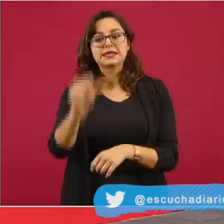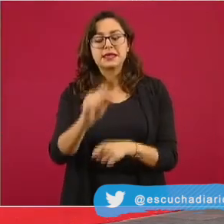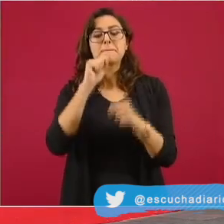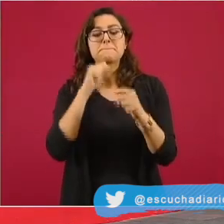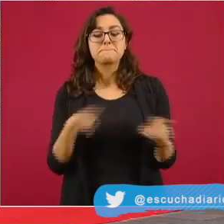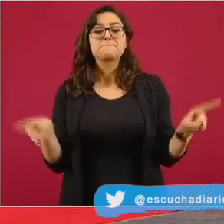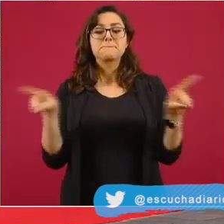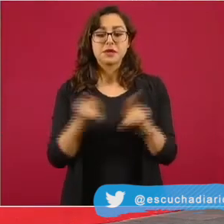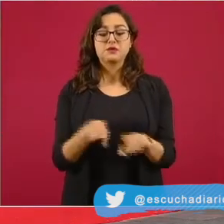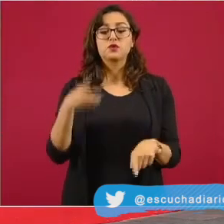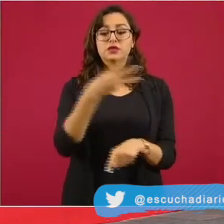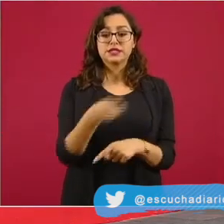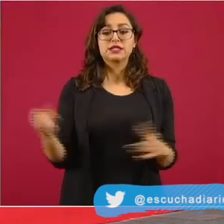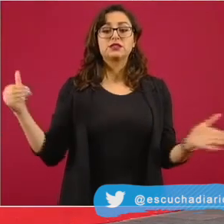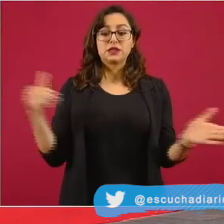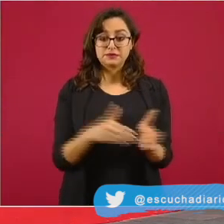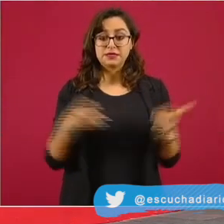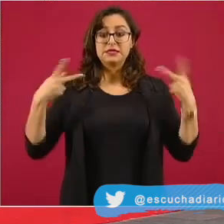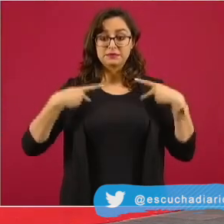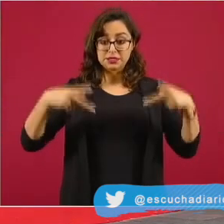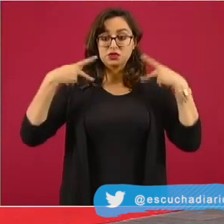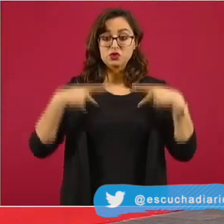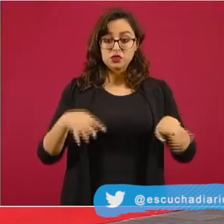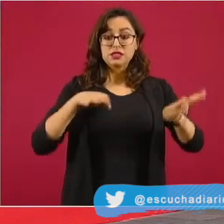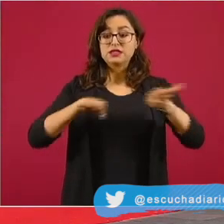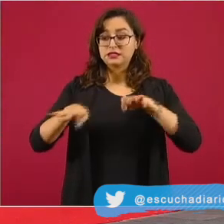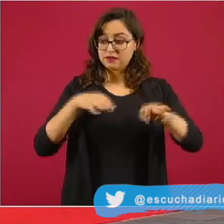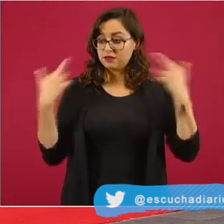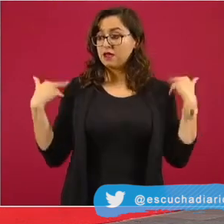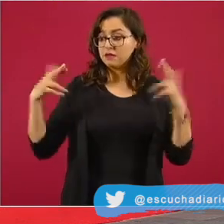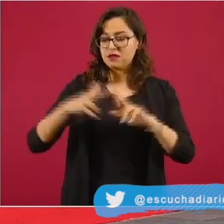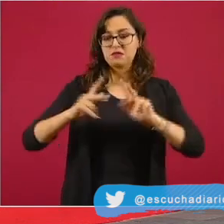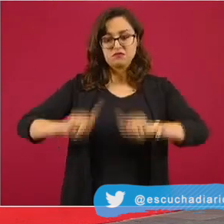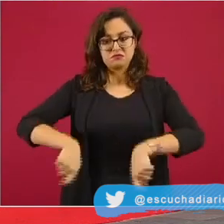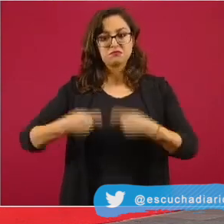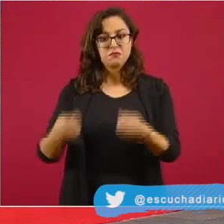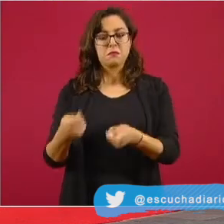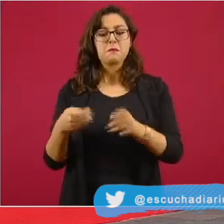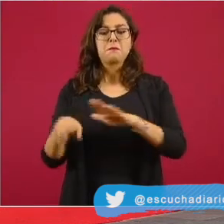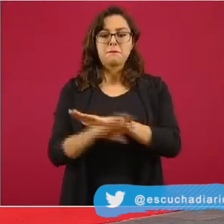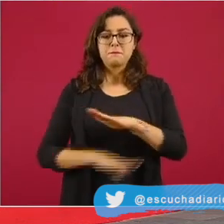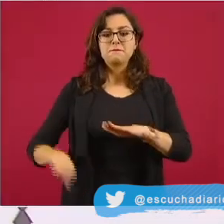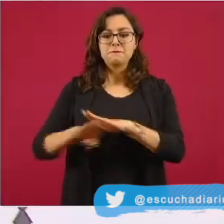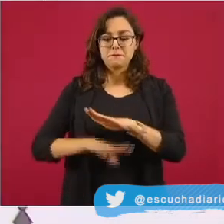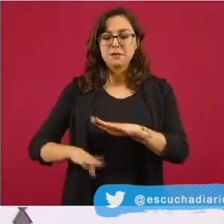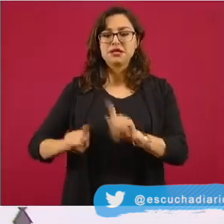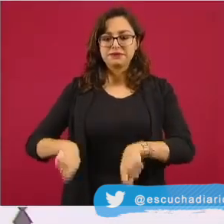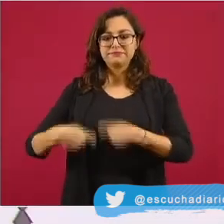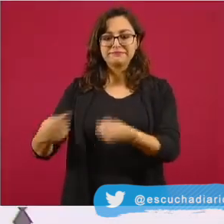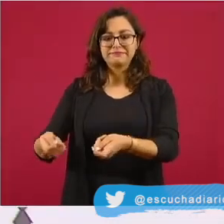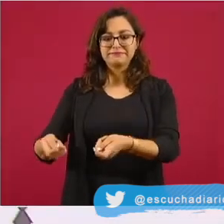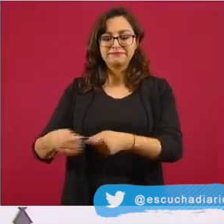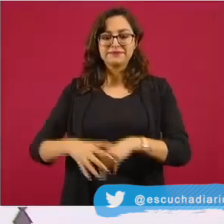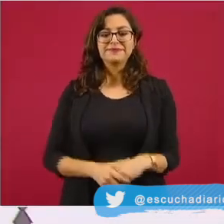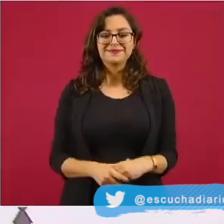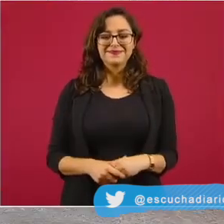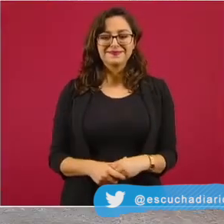a 300,000 trabajadores de la educación. Se han entregado